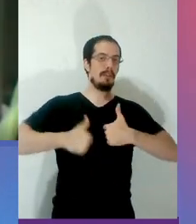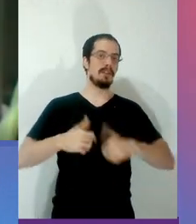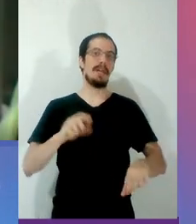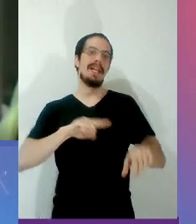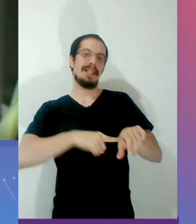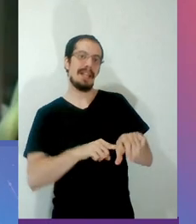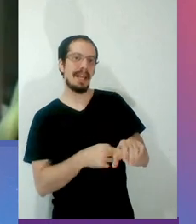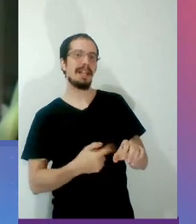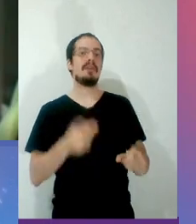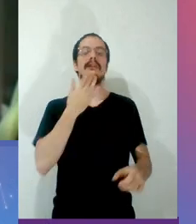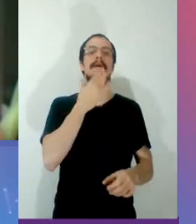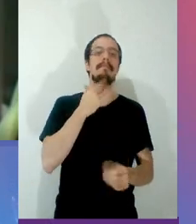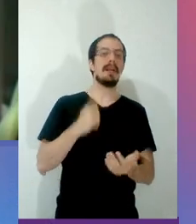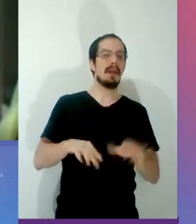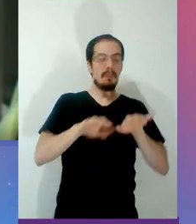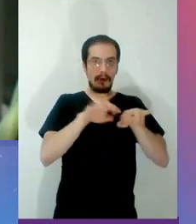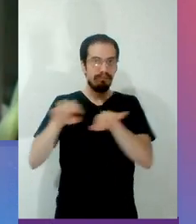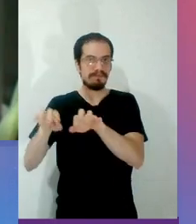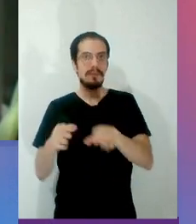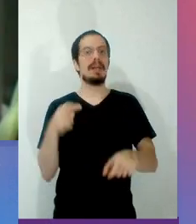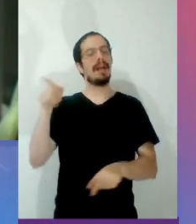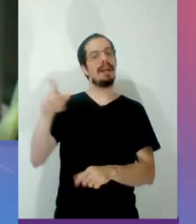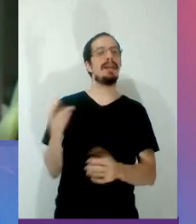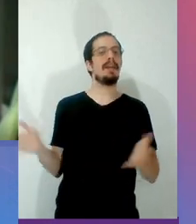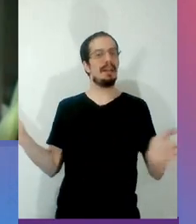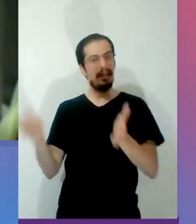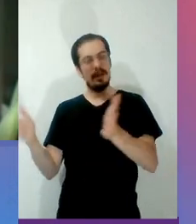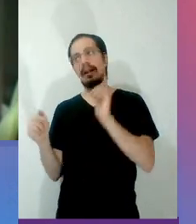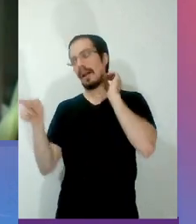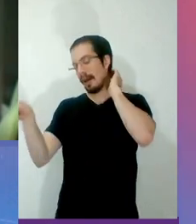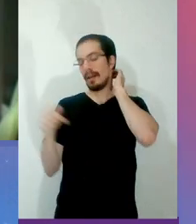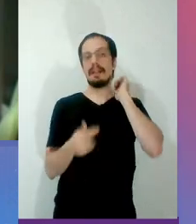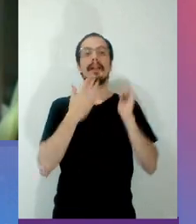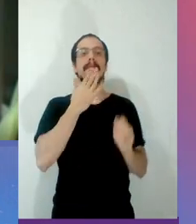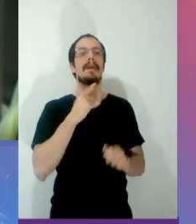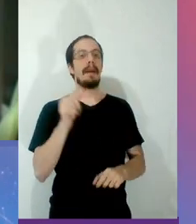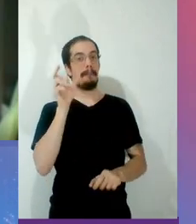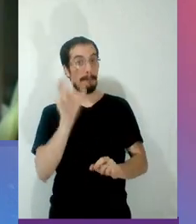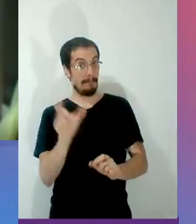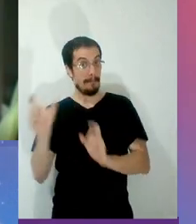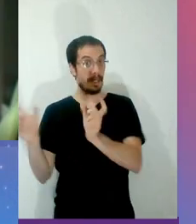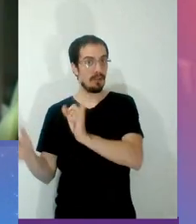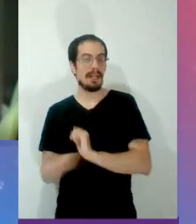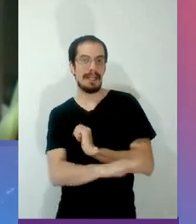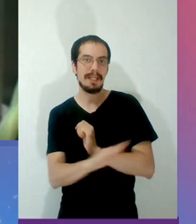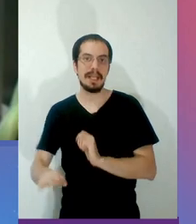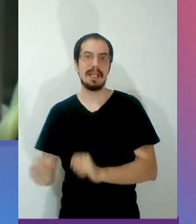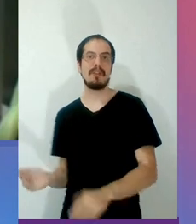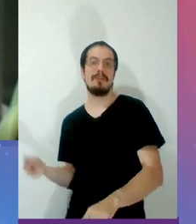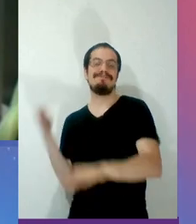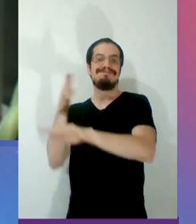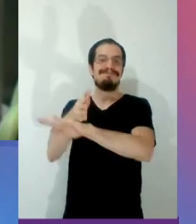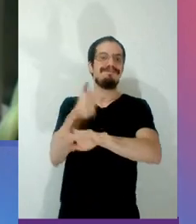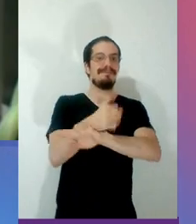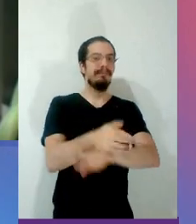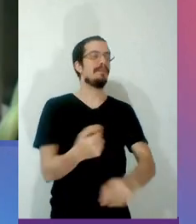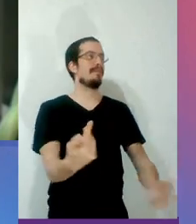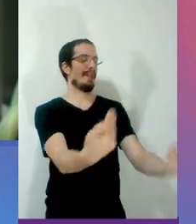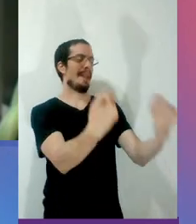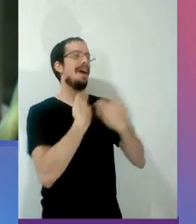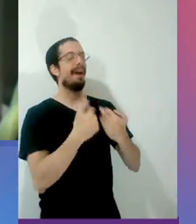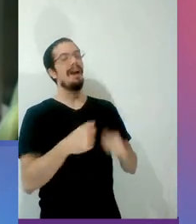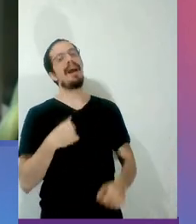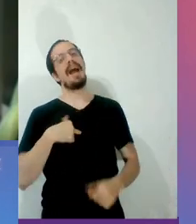salud, el usuario que va a llegar, la usuaria que va a llegar, los niños, las niñas que van a venir, van a recibir una